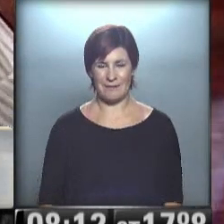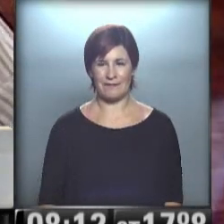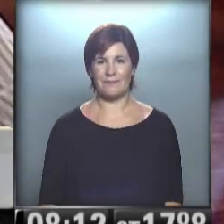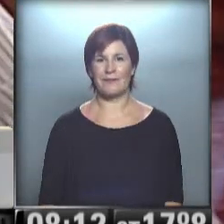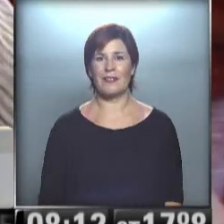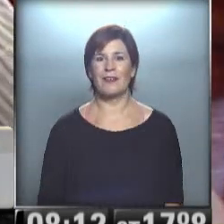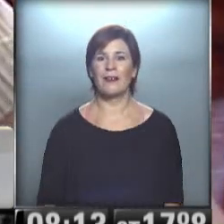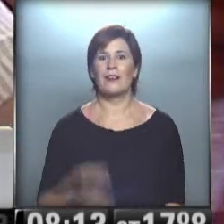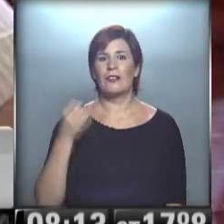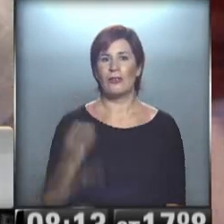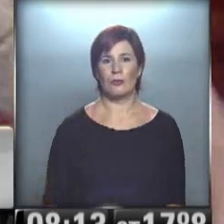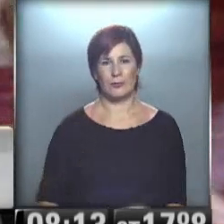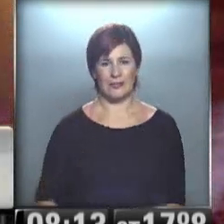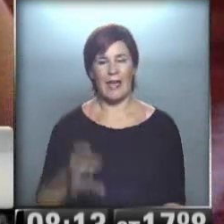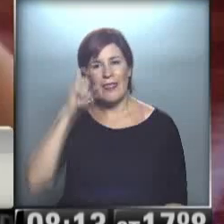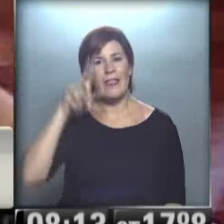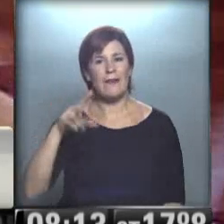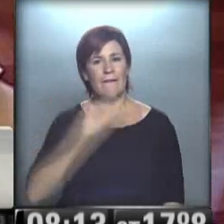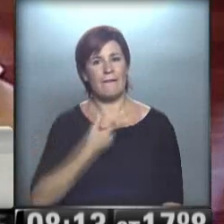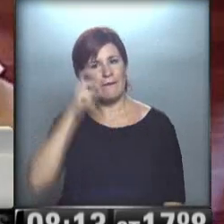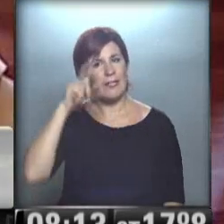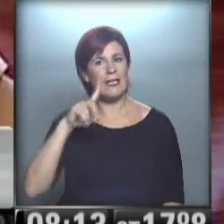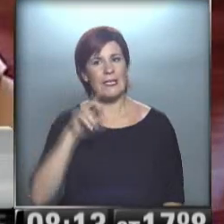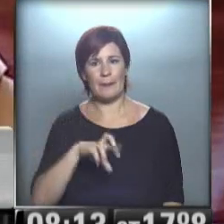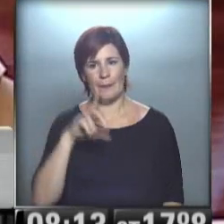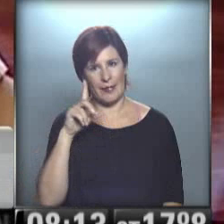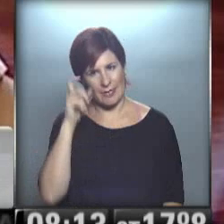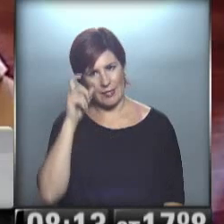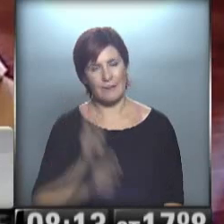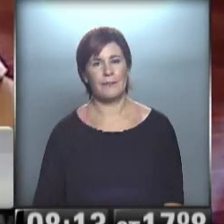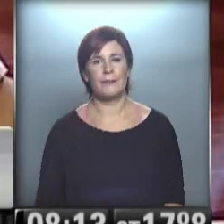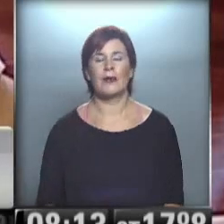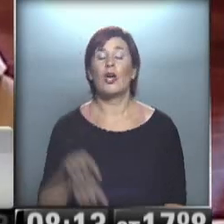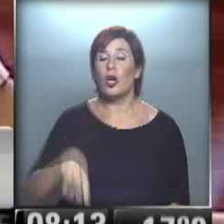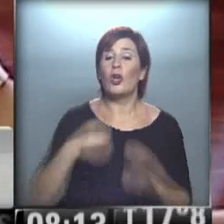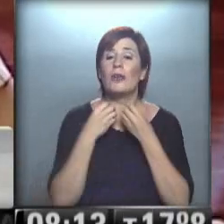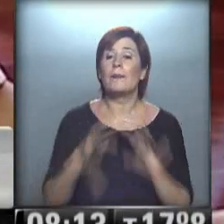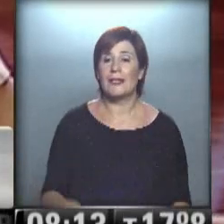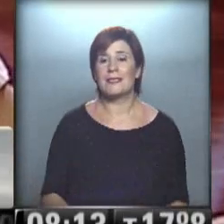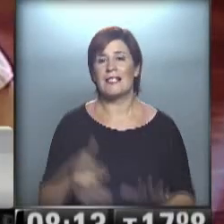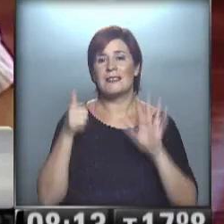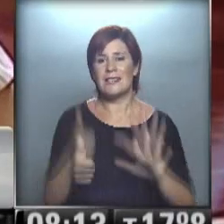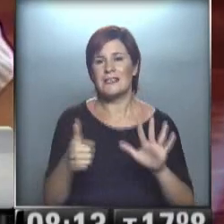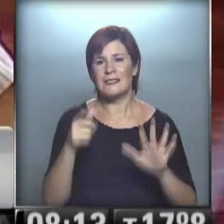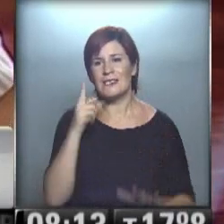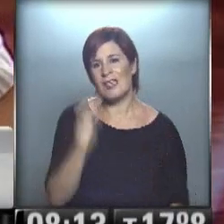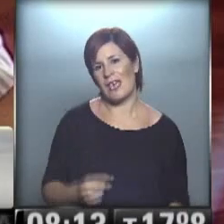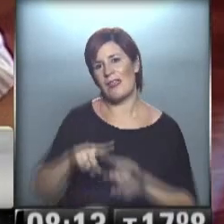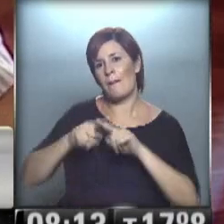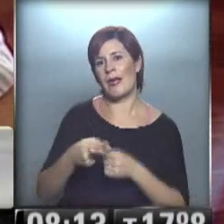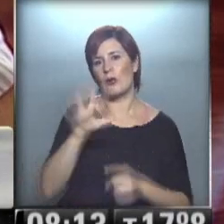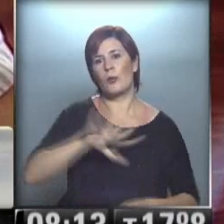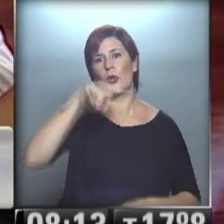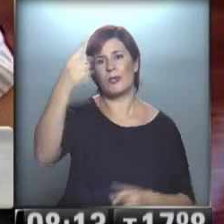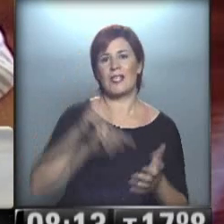Ministro, buen día. Jonathan de Felipe de Notinac. En la jornada de hoy se inicia el sexto día de paro docente en la provincia de Buenos